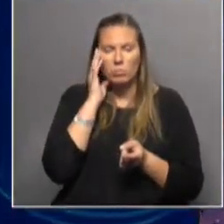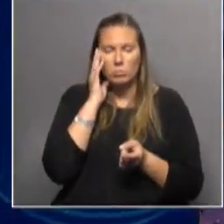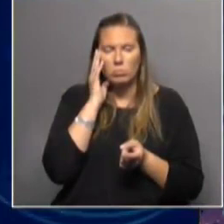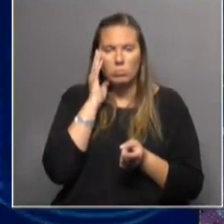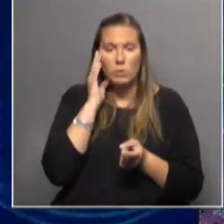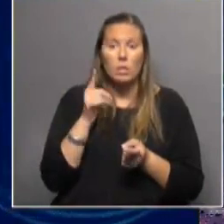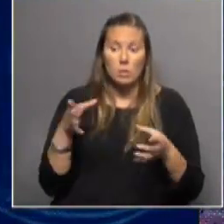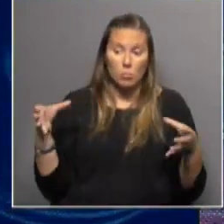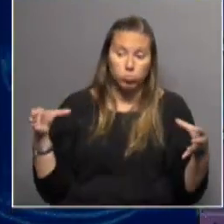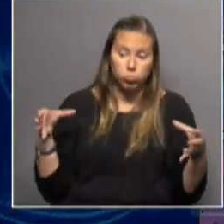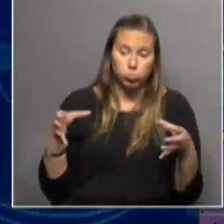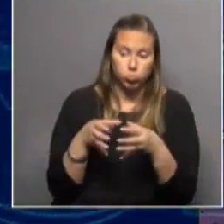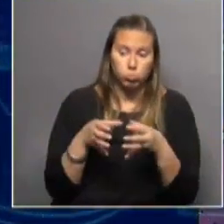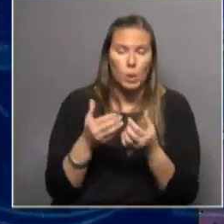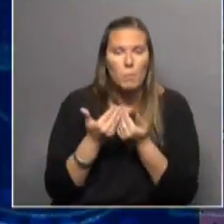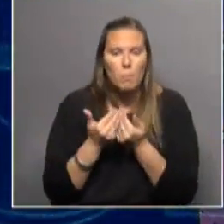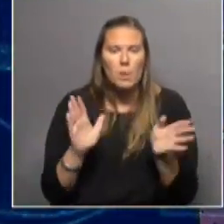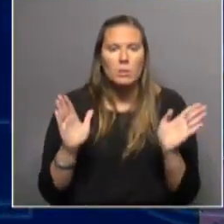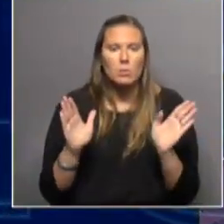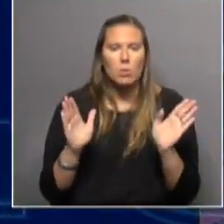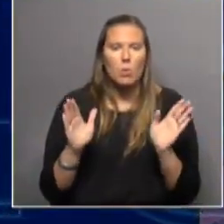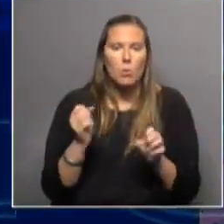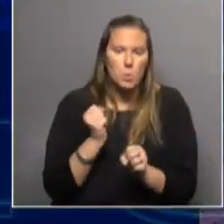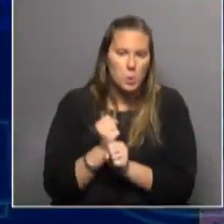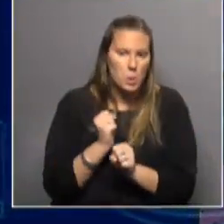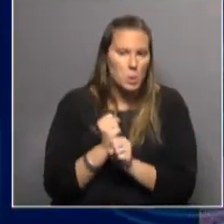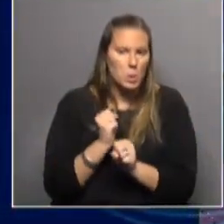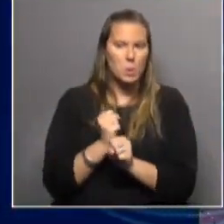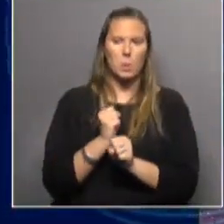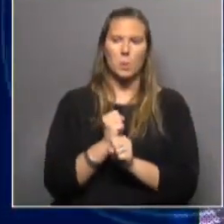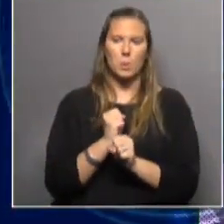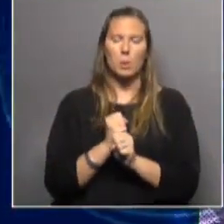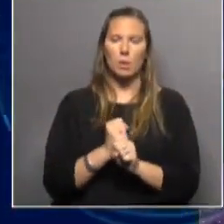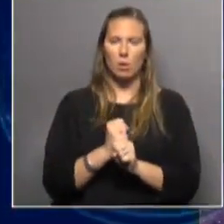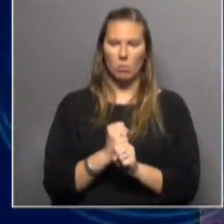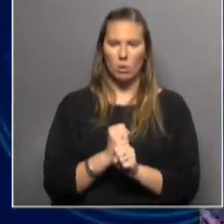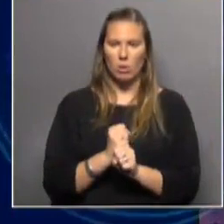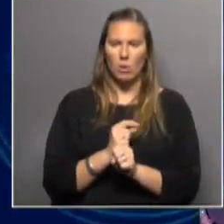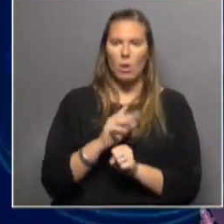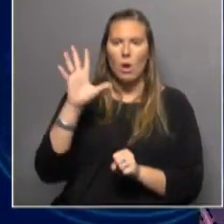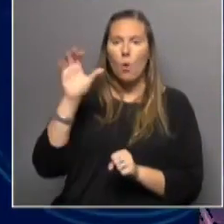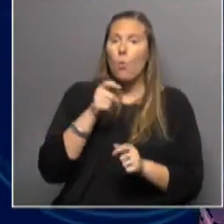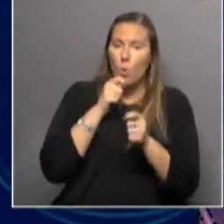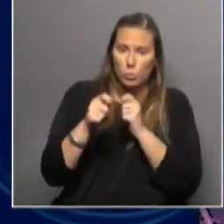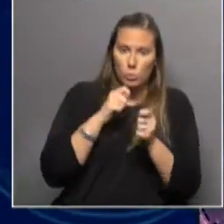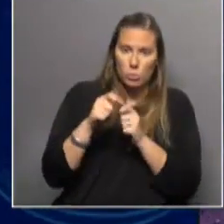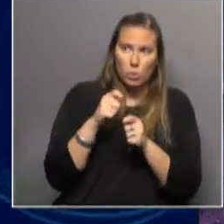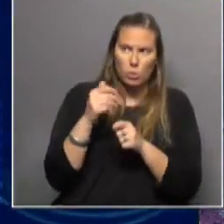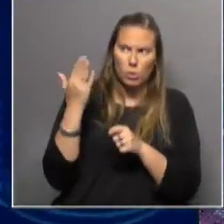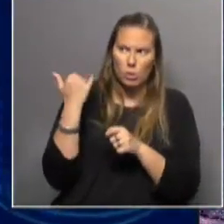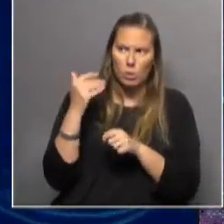se juntaron y se empezó a hacer todo un trabajo de bueno se trajo un consultor hace